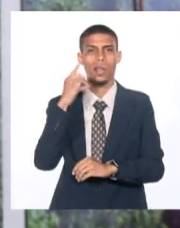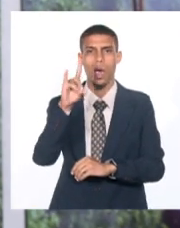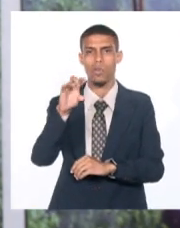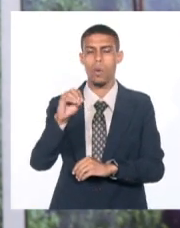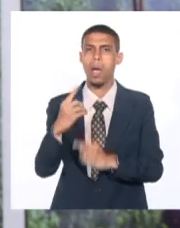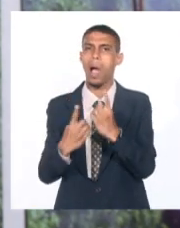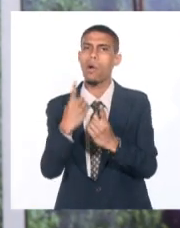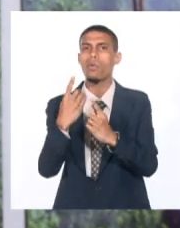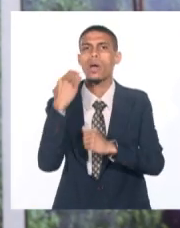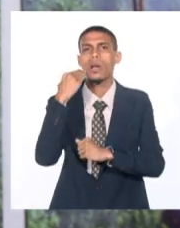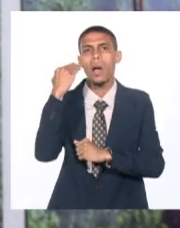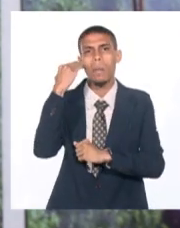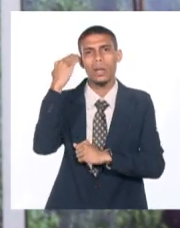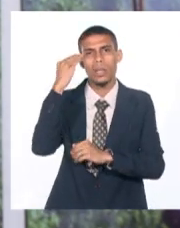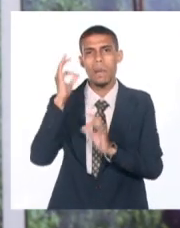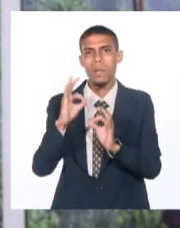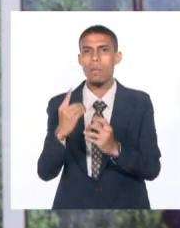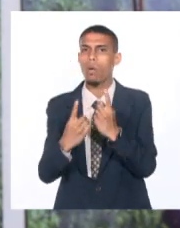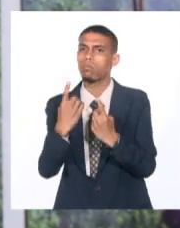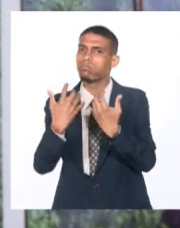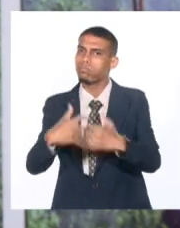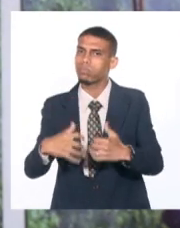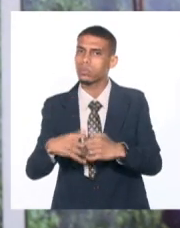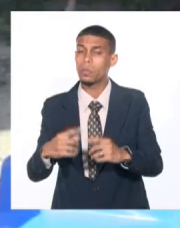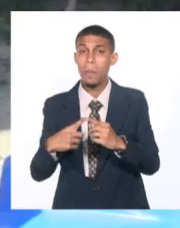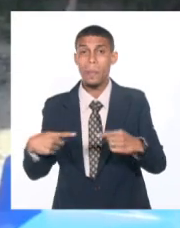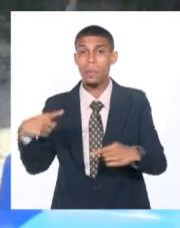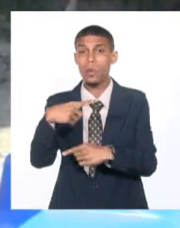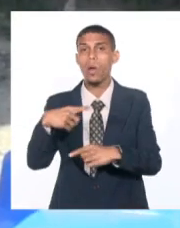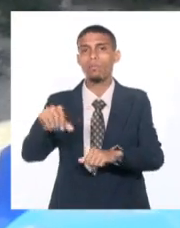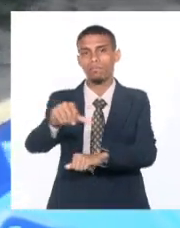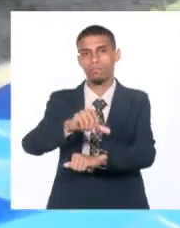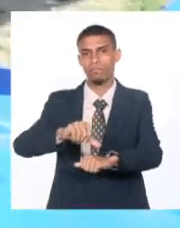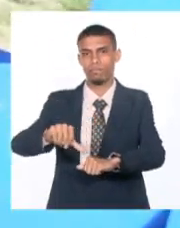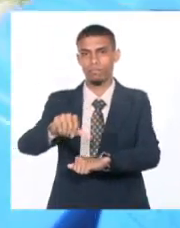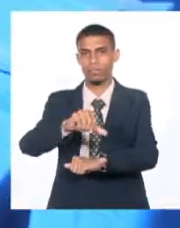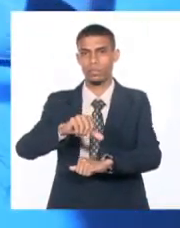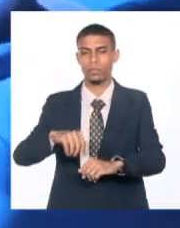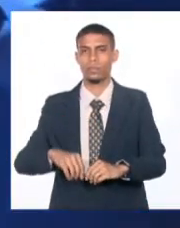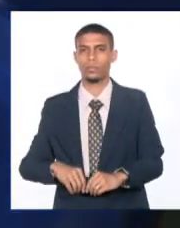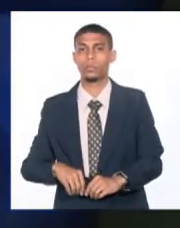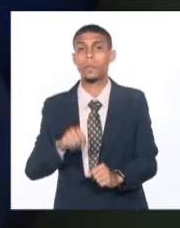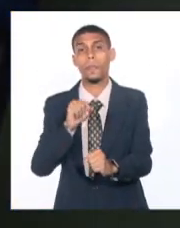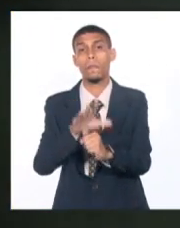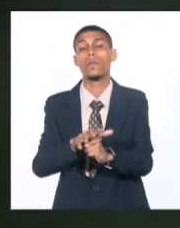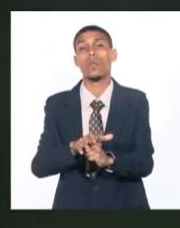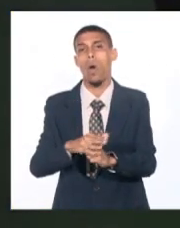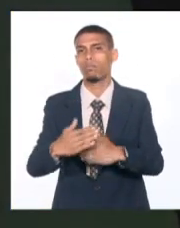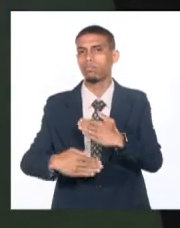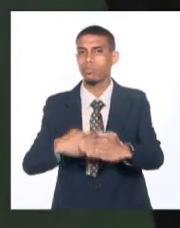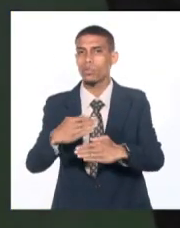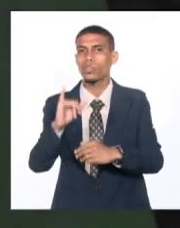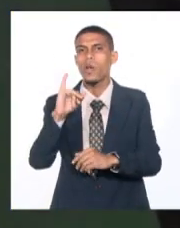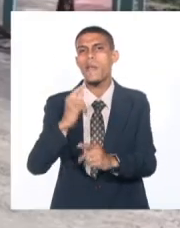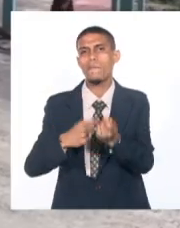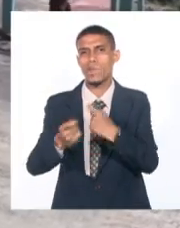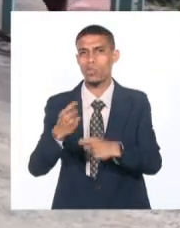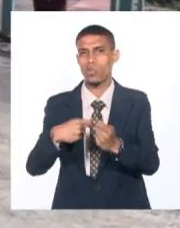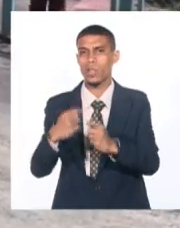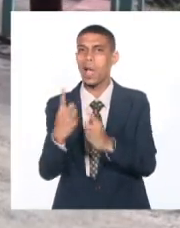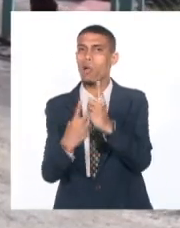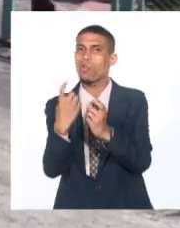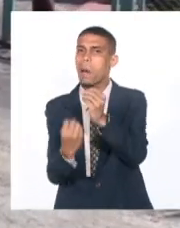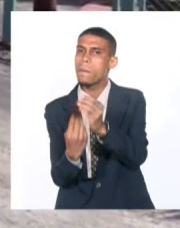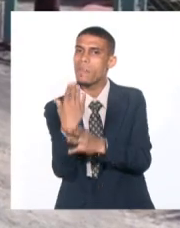capacidades de producción, sobre todo de bioplaguicidas. Comenzó entonces un proceso inversionista de plantas de